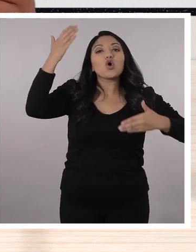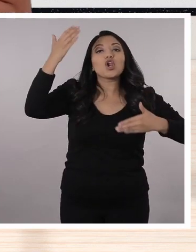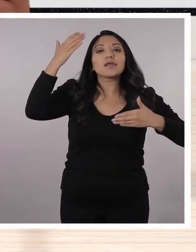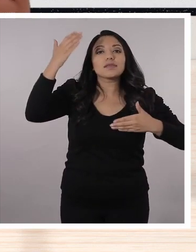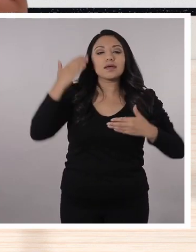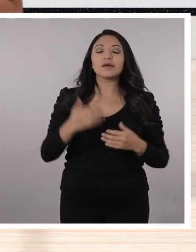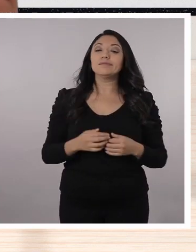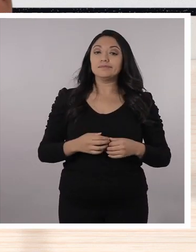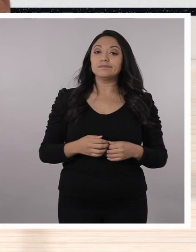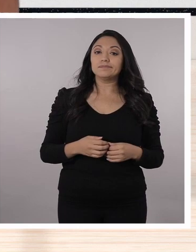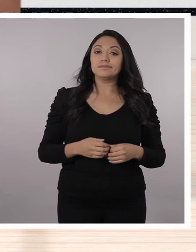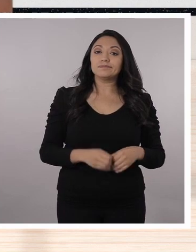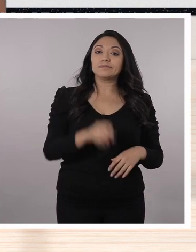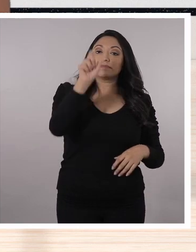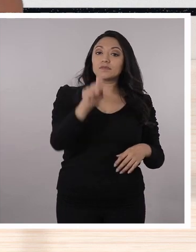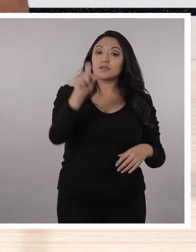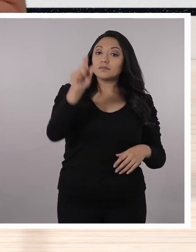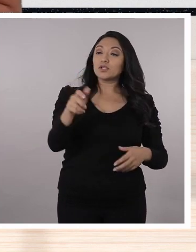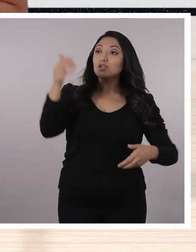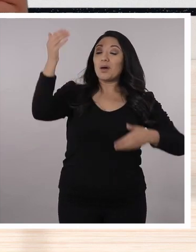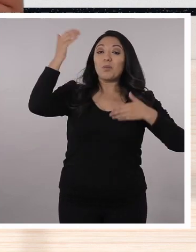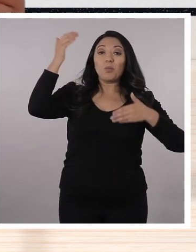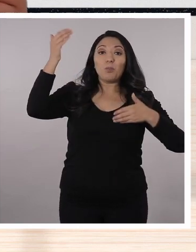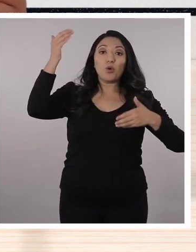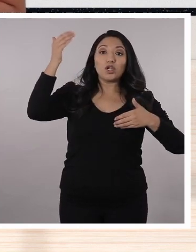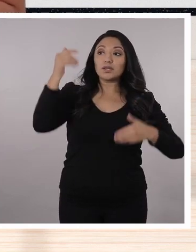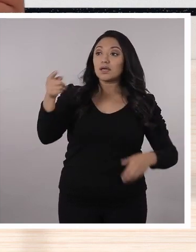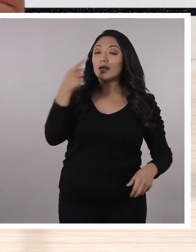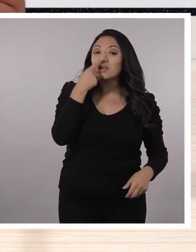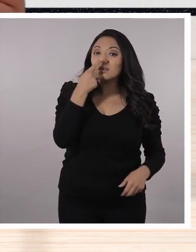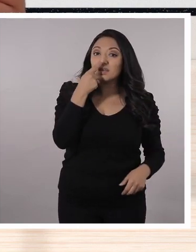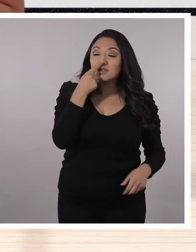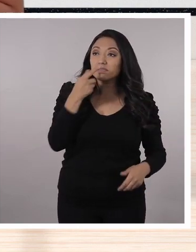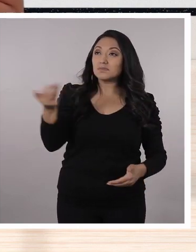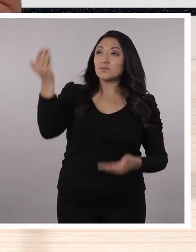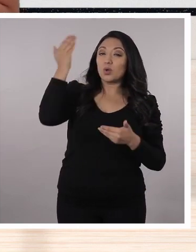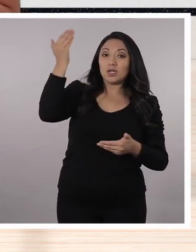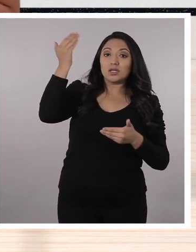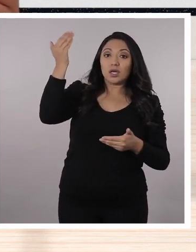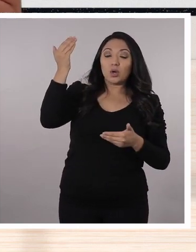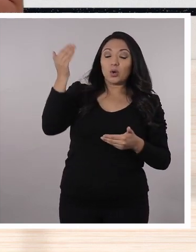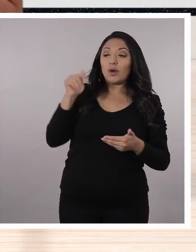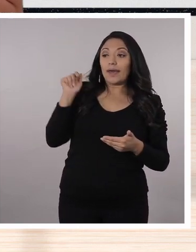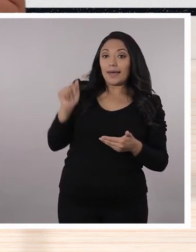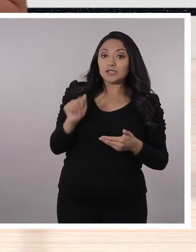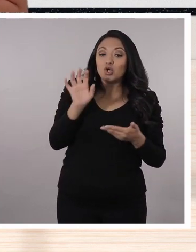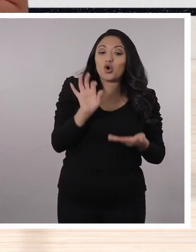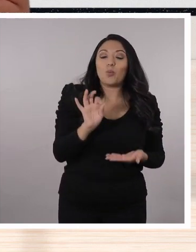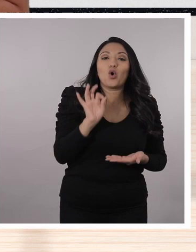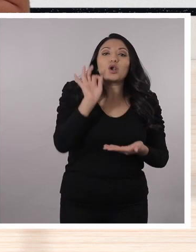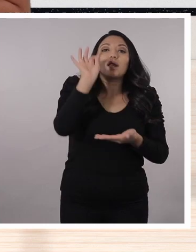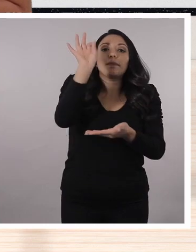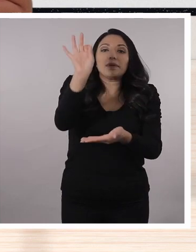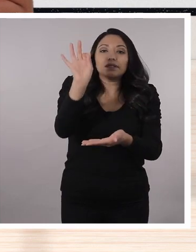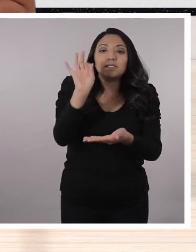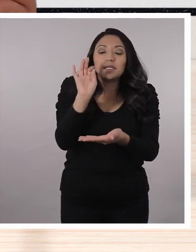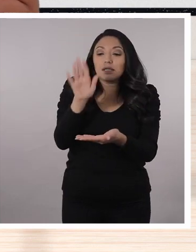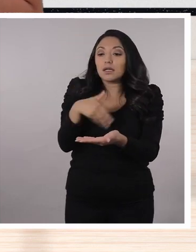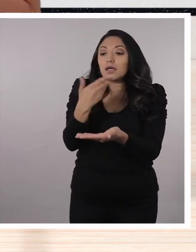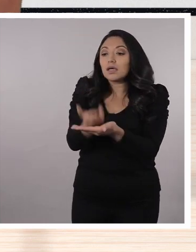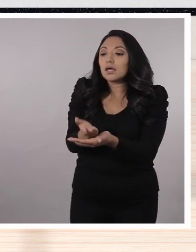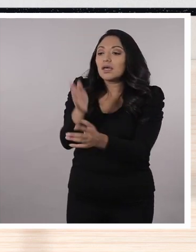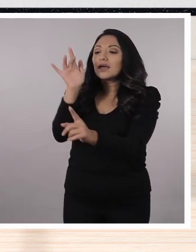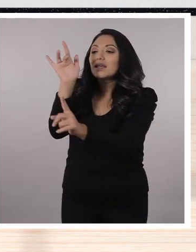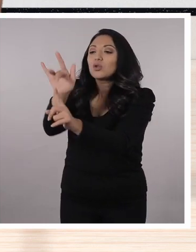políticas. Estas figuras que representaban los intereses de los ciudadanos y las ciudadanas tenían que caracterizarse por